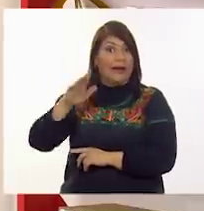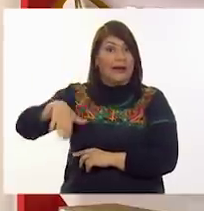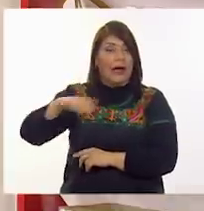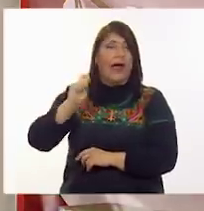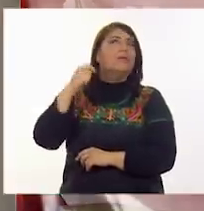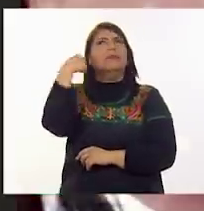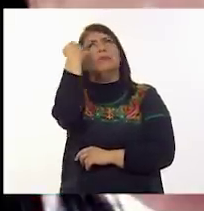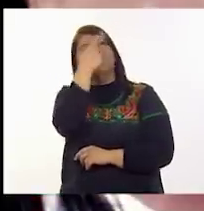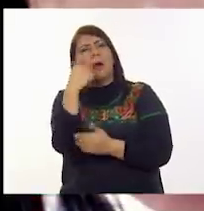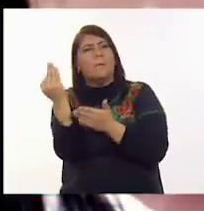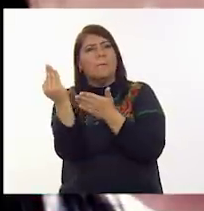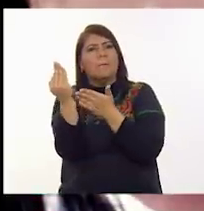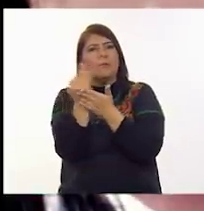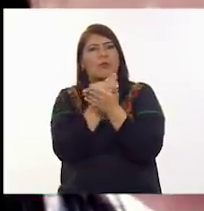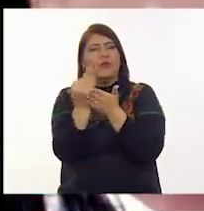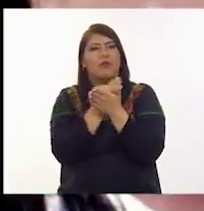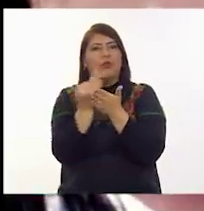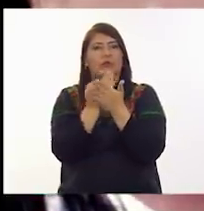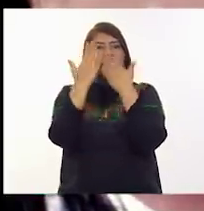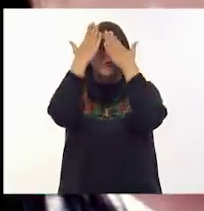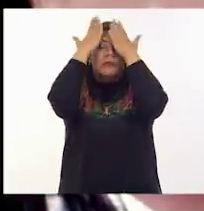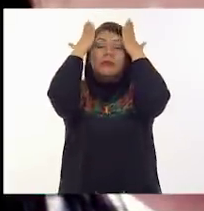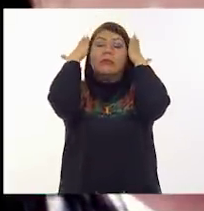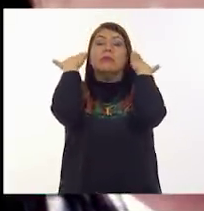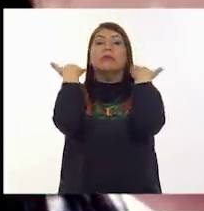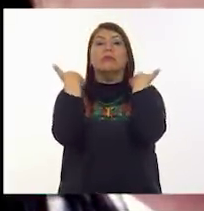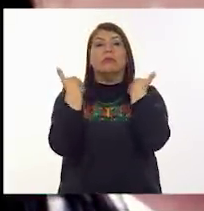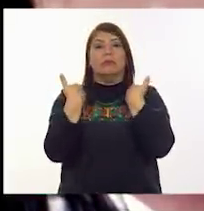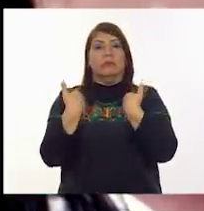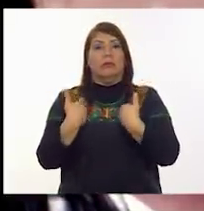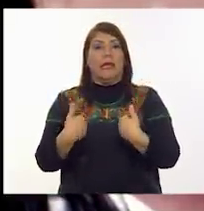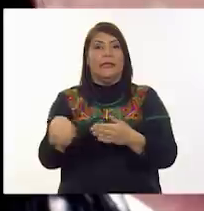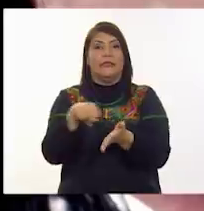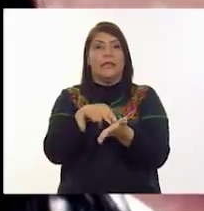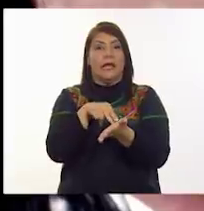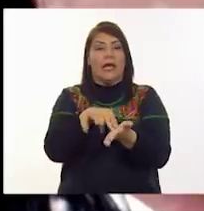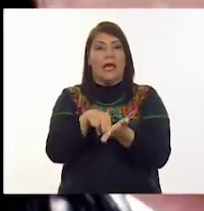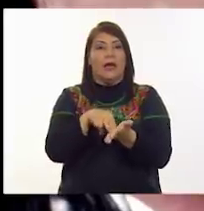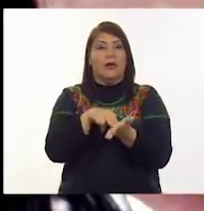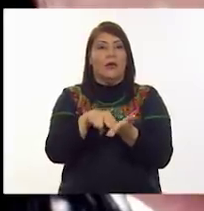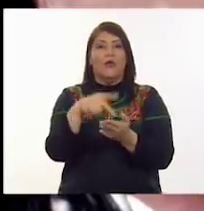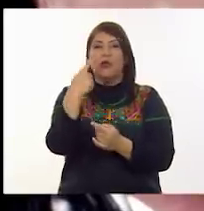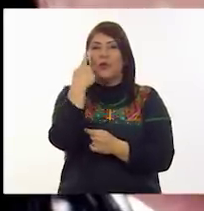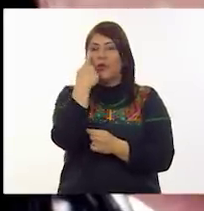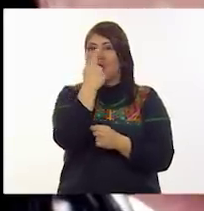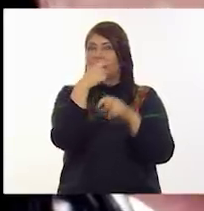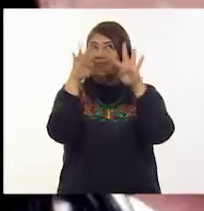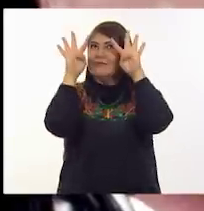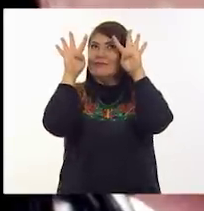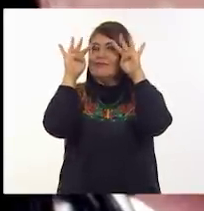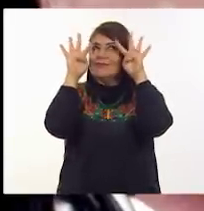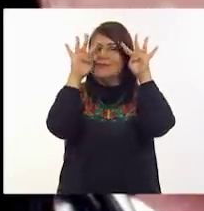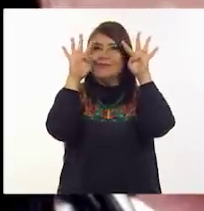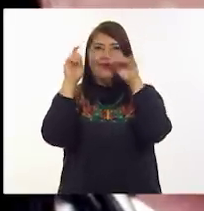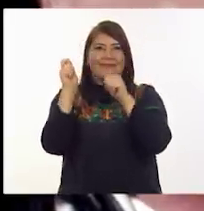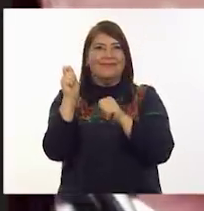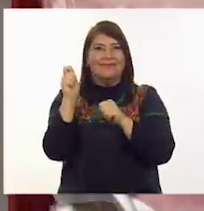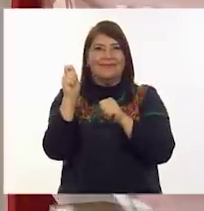piel morena, cabello largo y negro, unos ojos muy